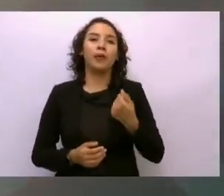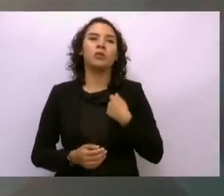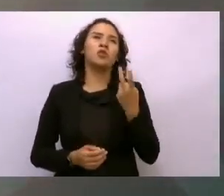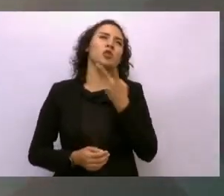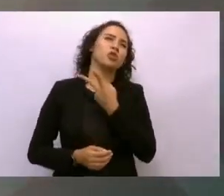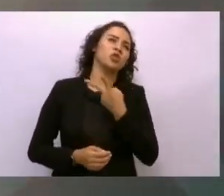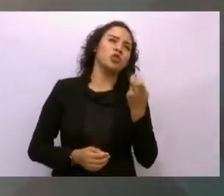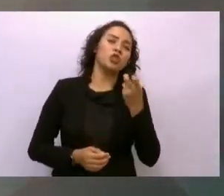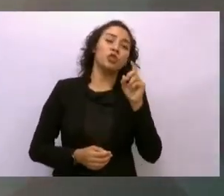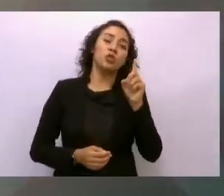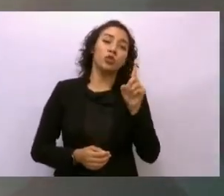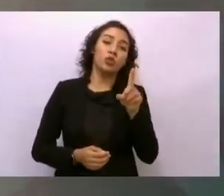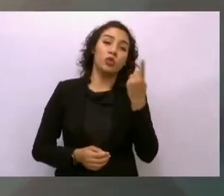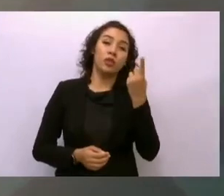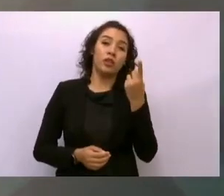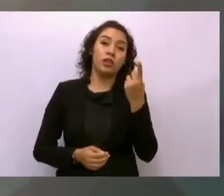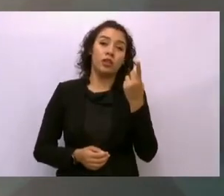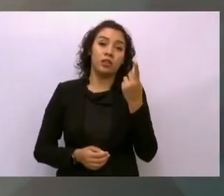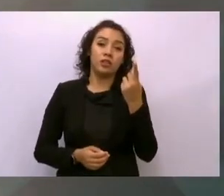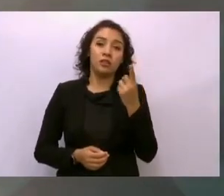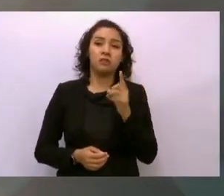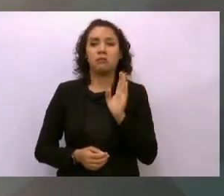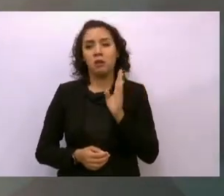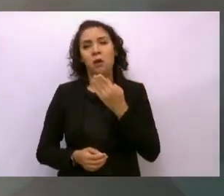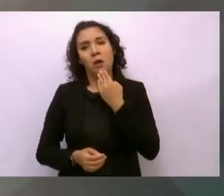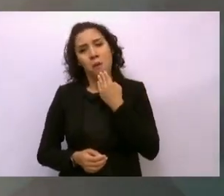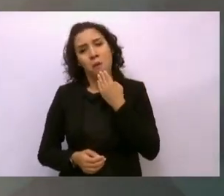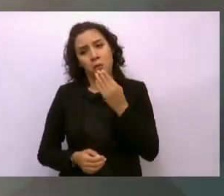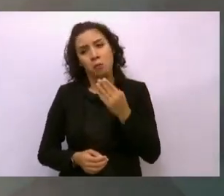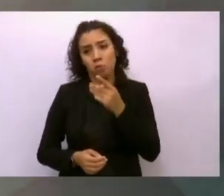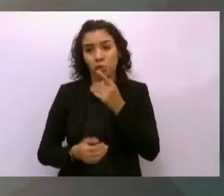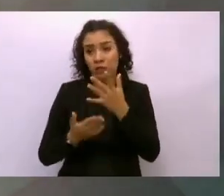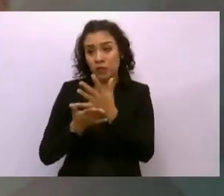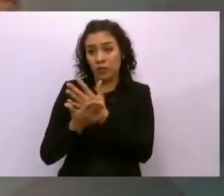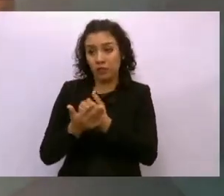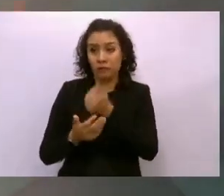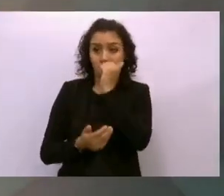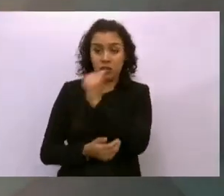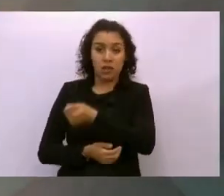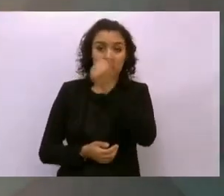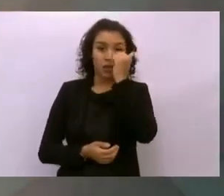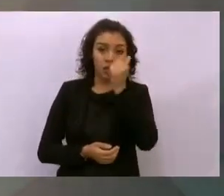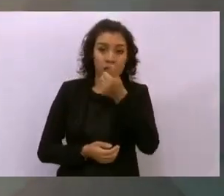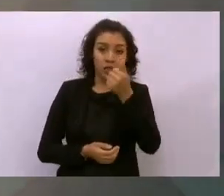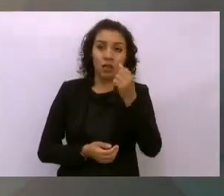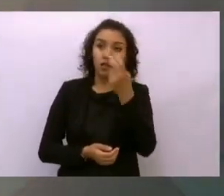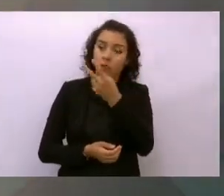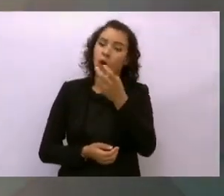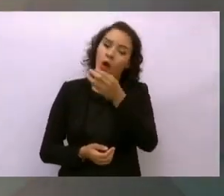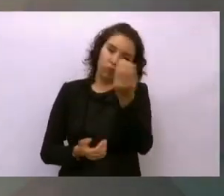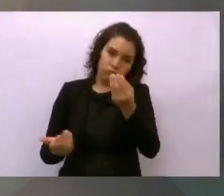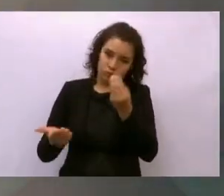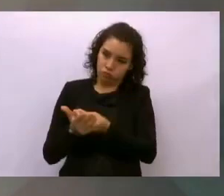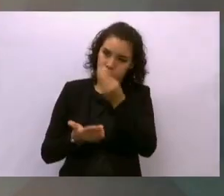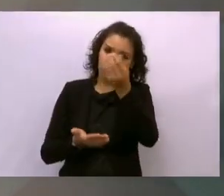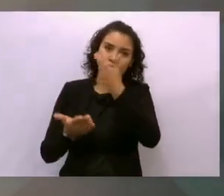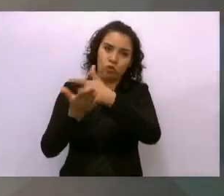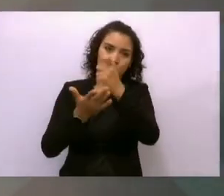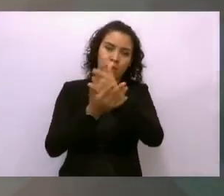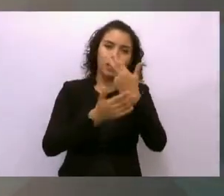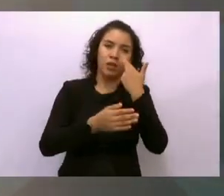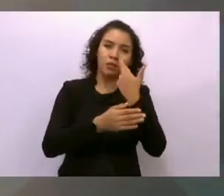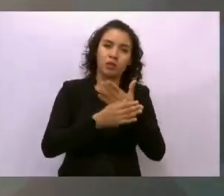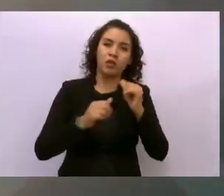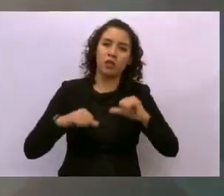$200 si ellas compran, si cada una de ellas compra la despensa. Si les tenemos